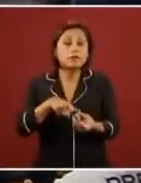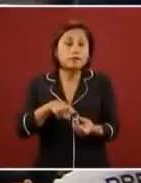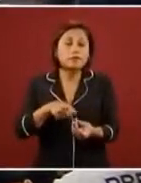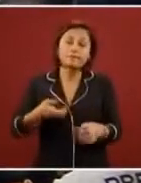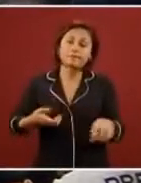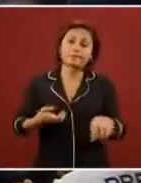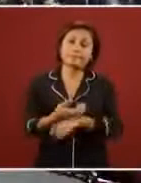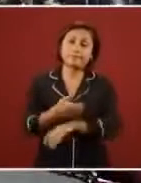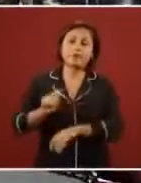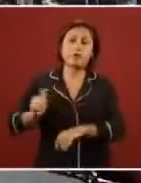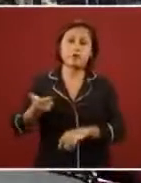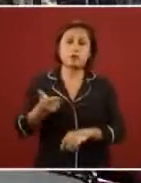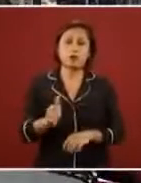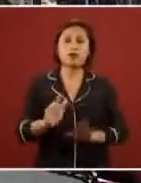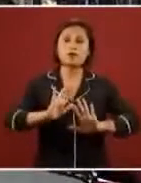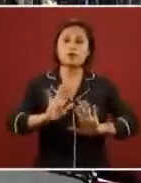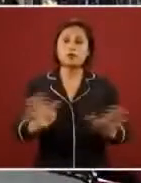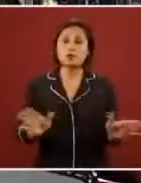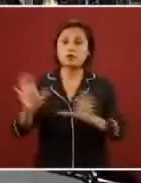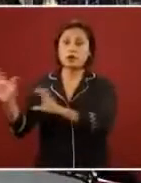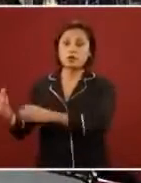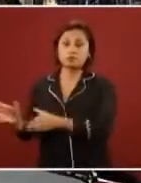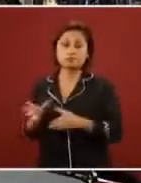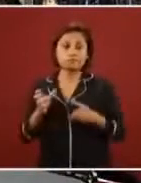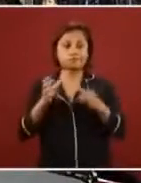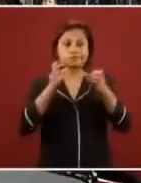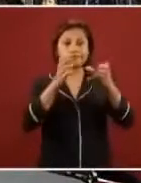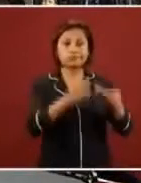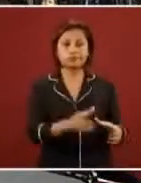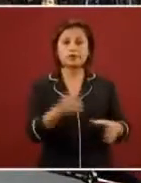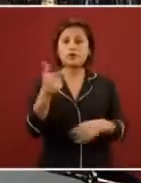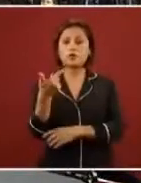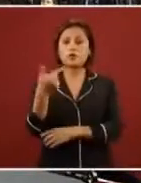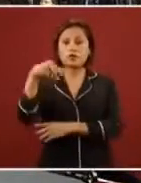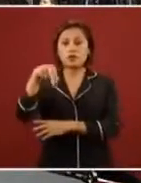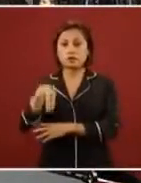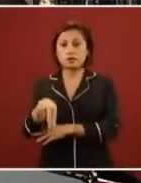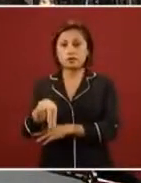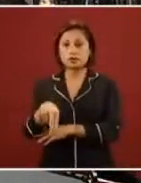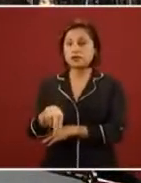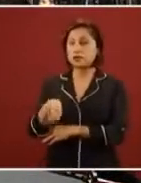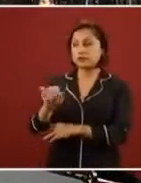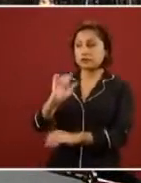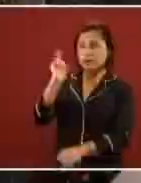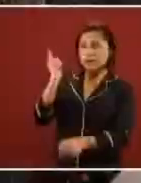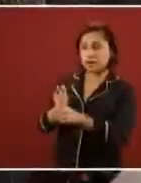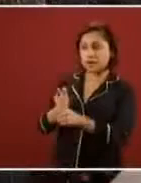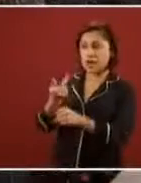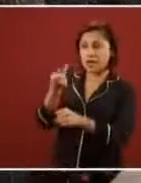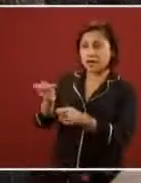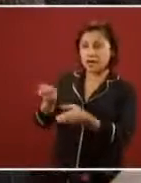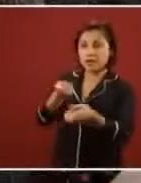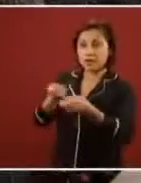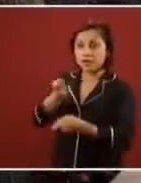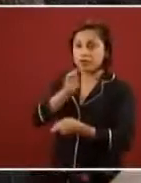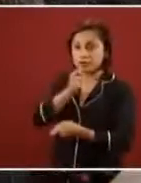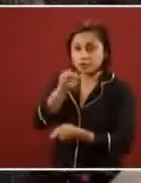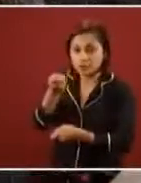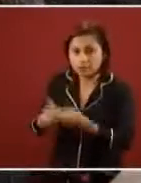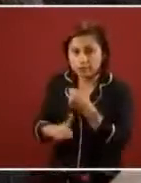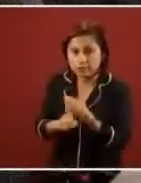hay un operativo ya especial de la Guardia Nacional. Localizado, pero no controlado, ese es el tema. No, es que